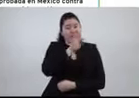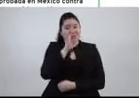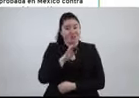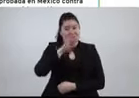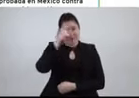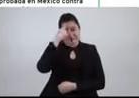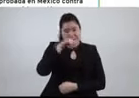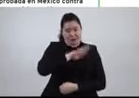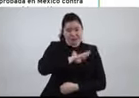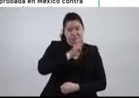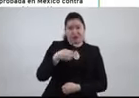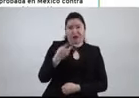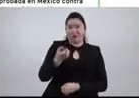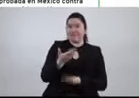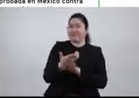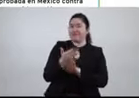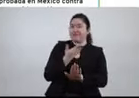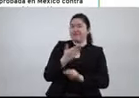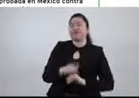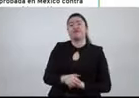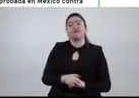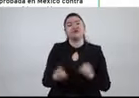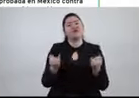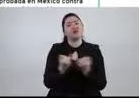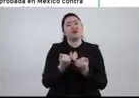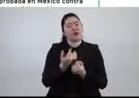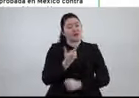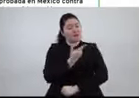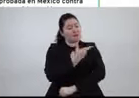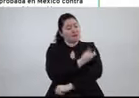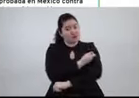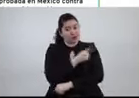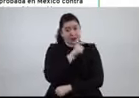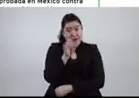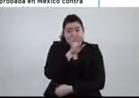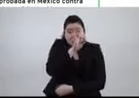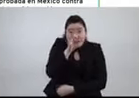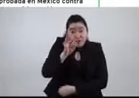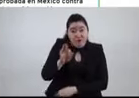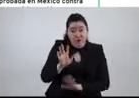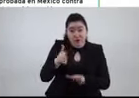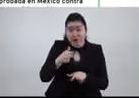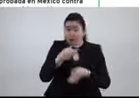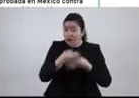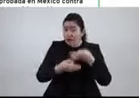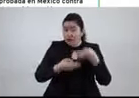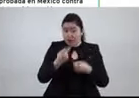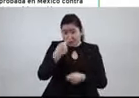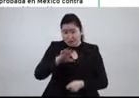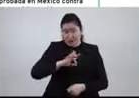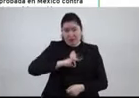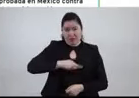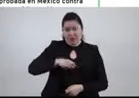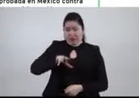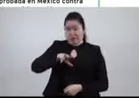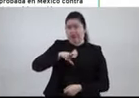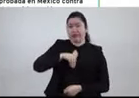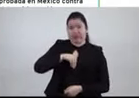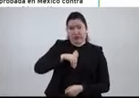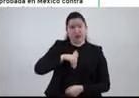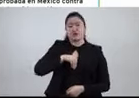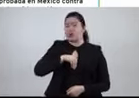defunciones. Como en el caso de las otras vacunas, no es el 100% para las infecciones, pero sí